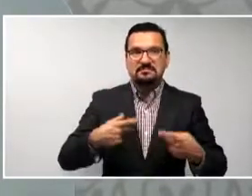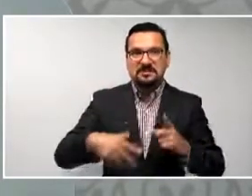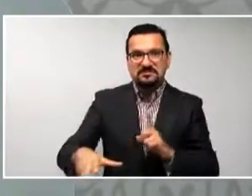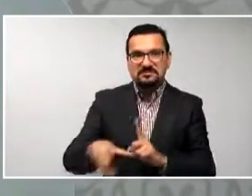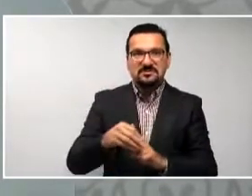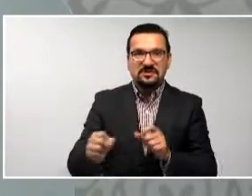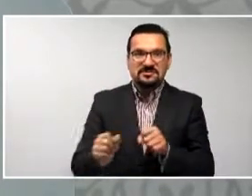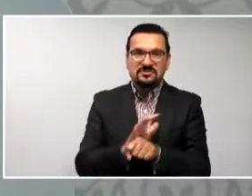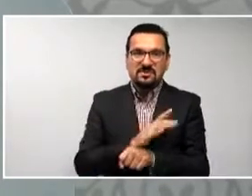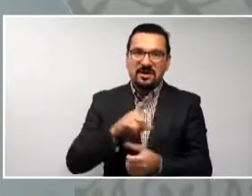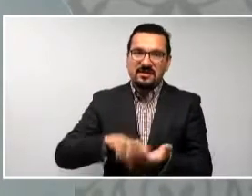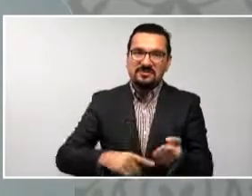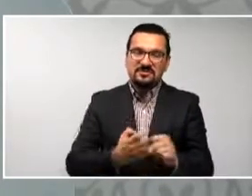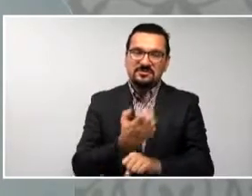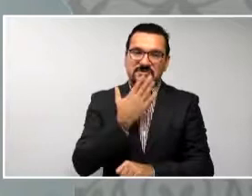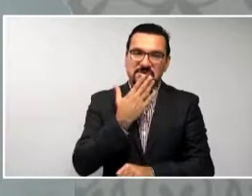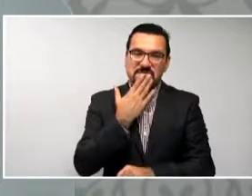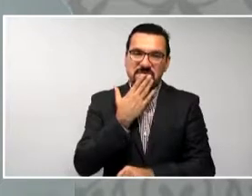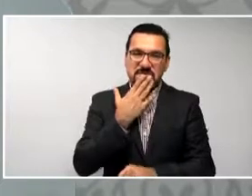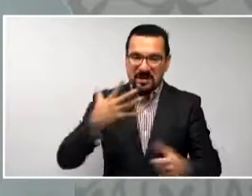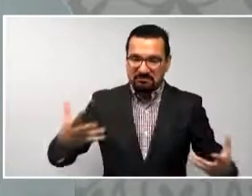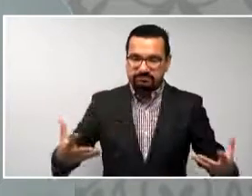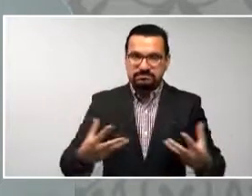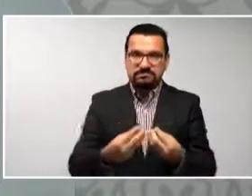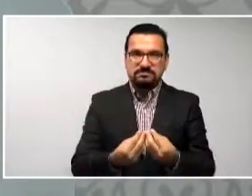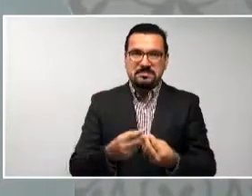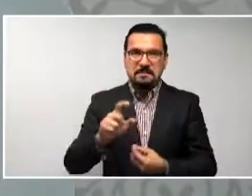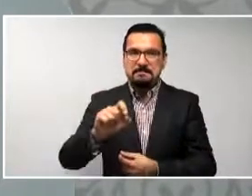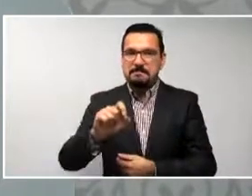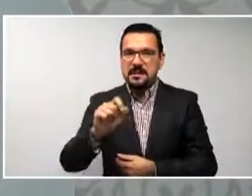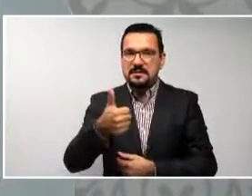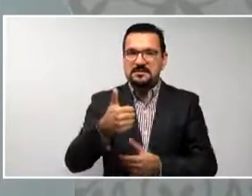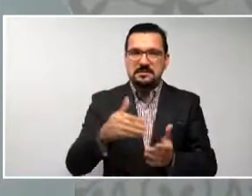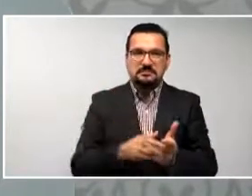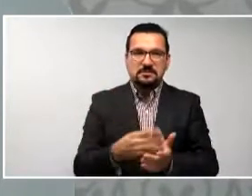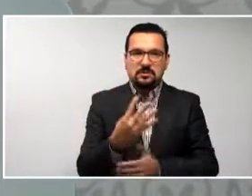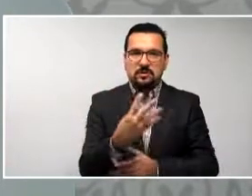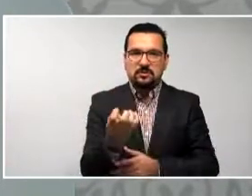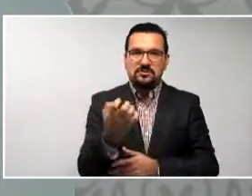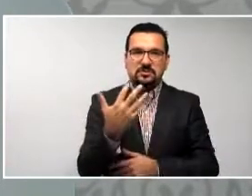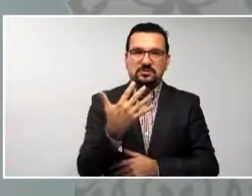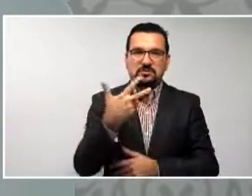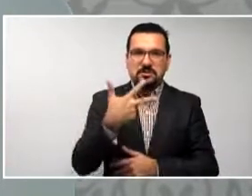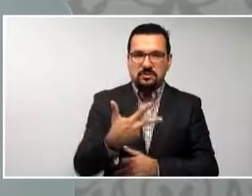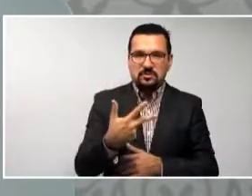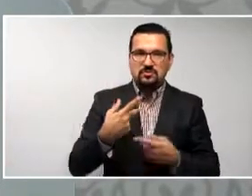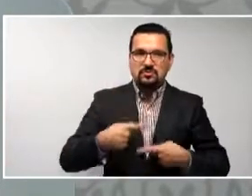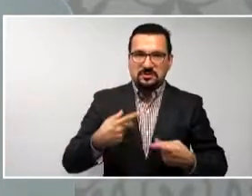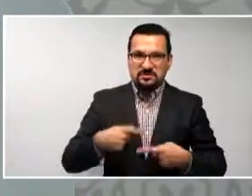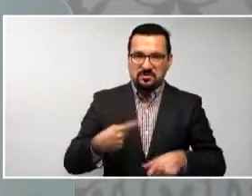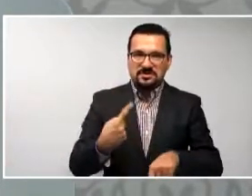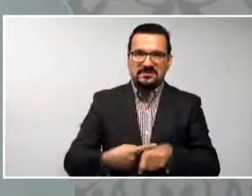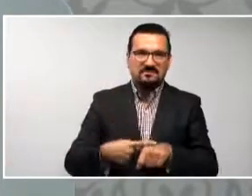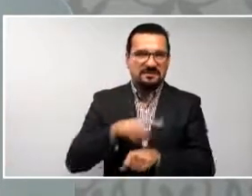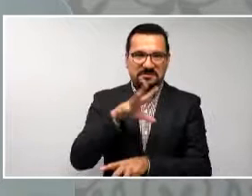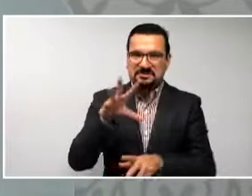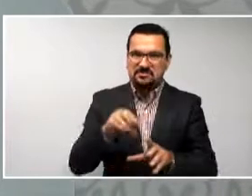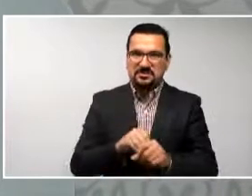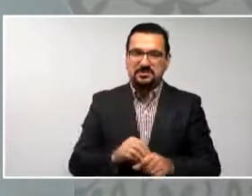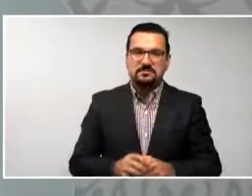este virus en la entidad acumulándose 26 mil 458 casos en total